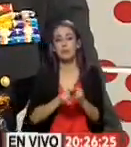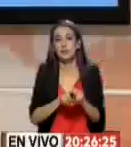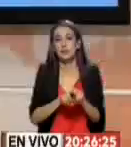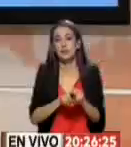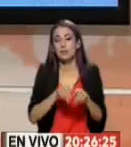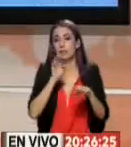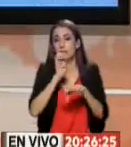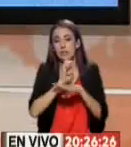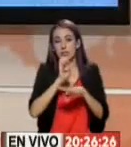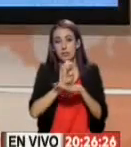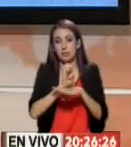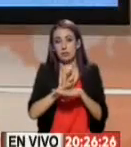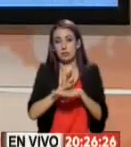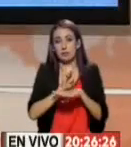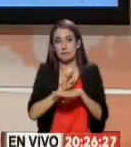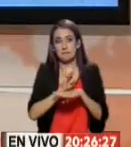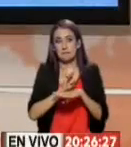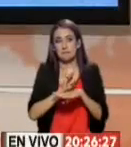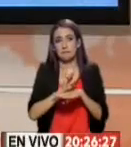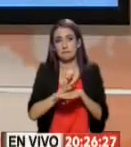con